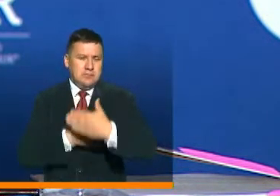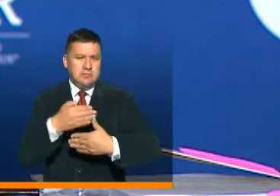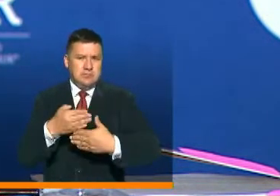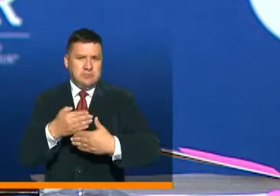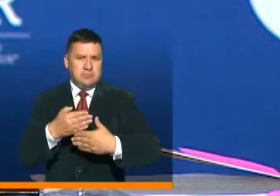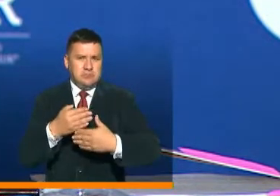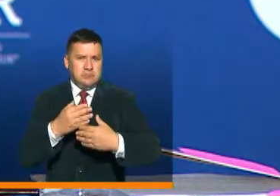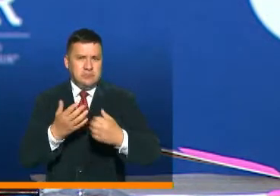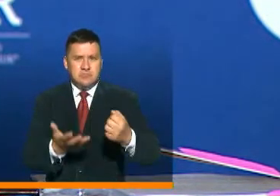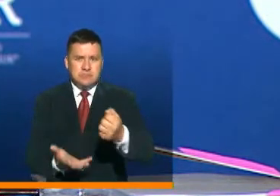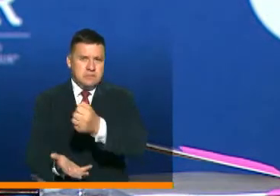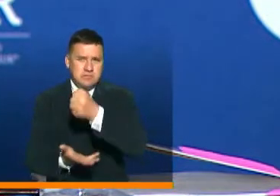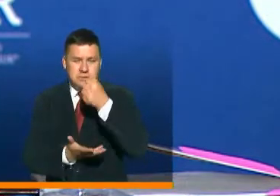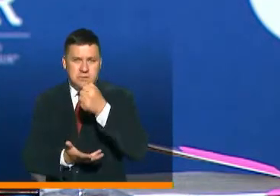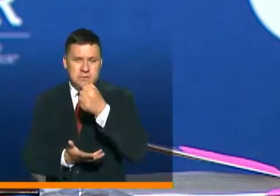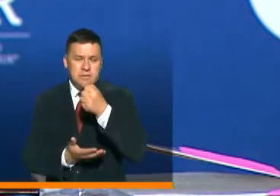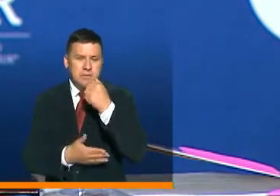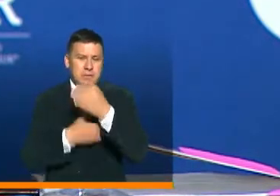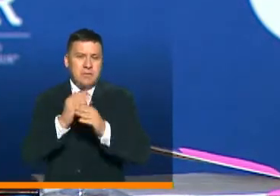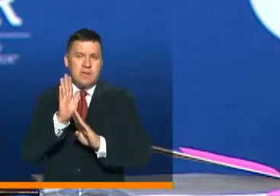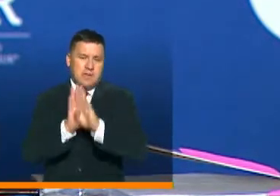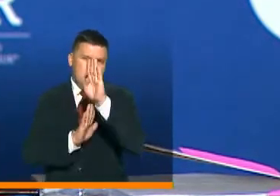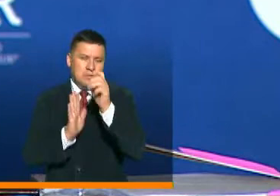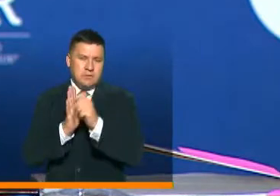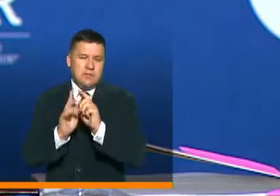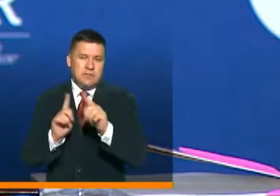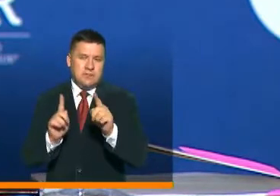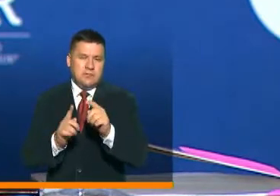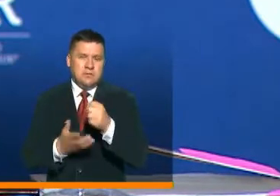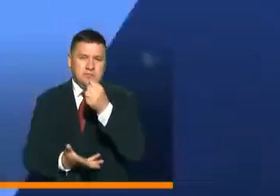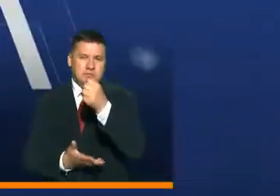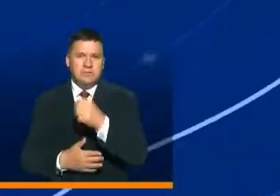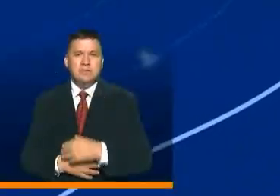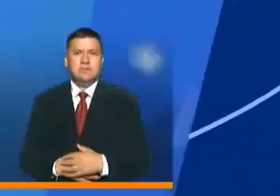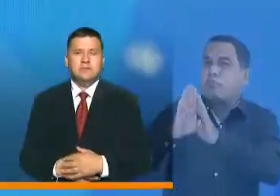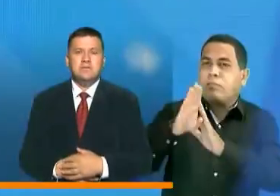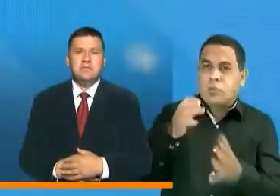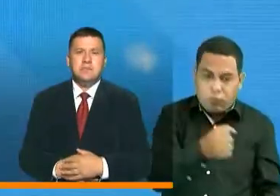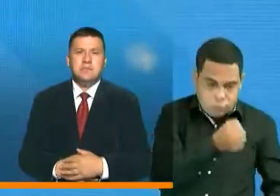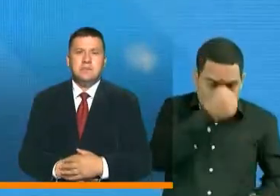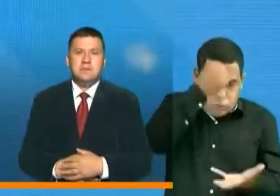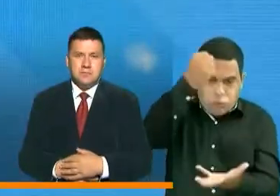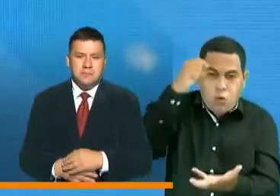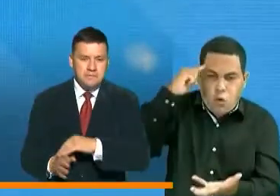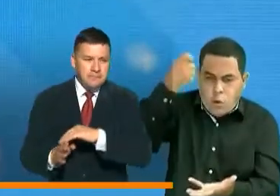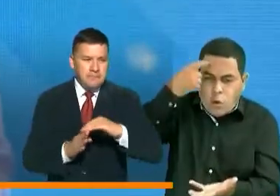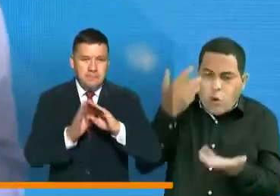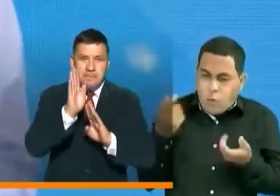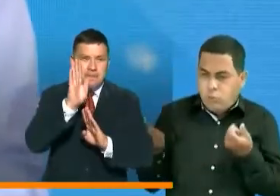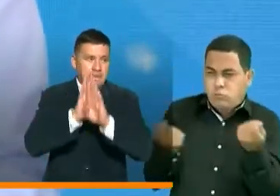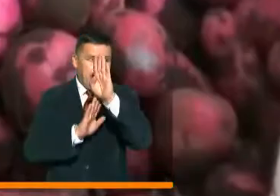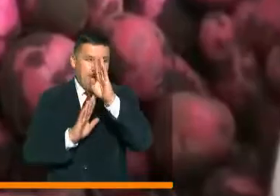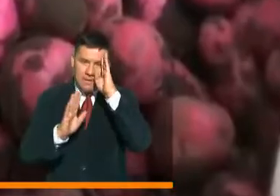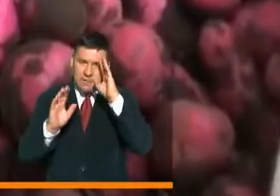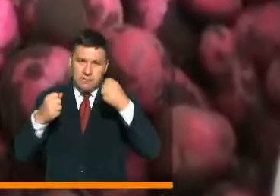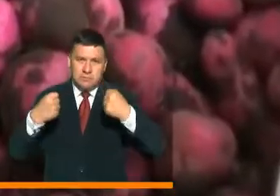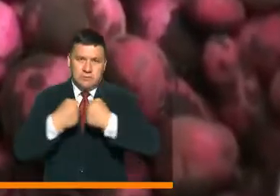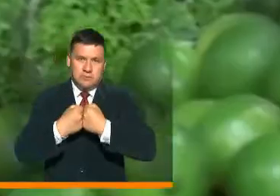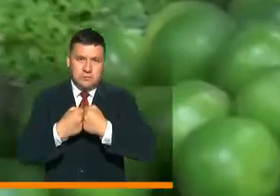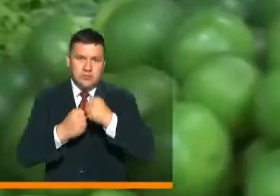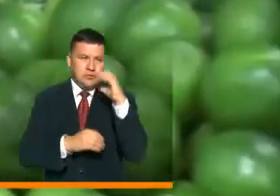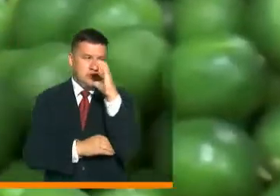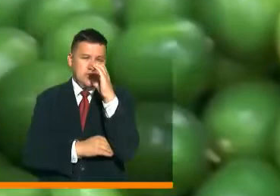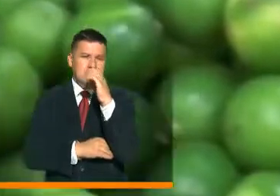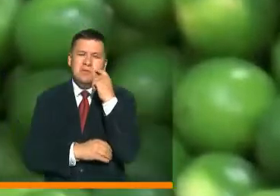en su ingreso per cápita y su progreso en distintas materias. En desarrollo de la agenda Circuito